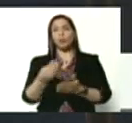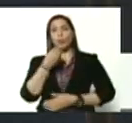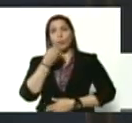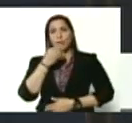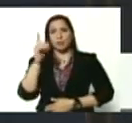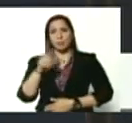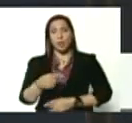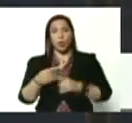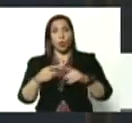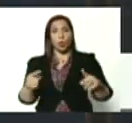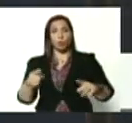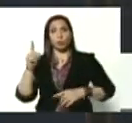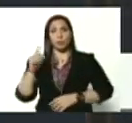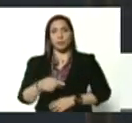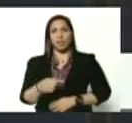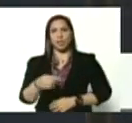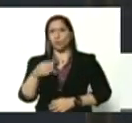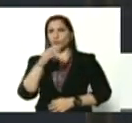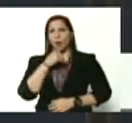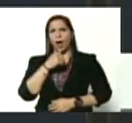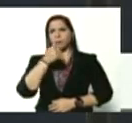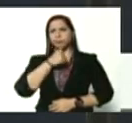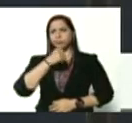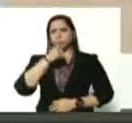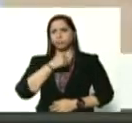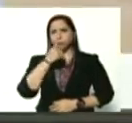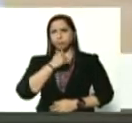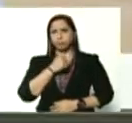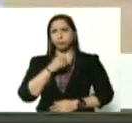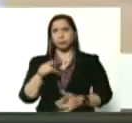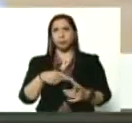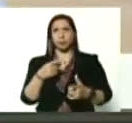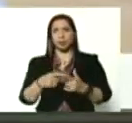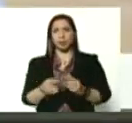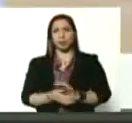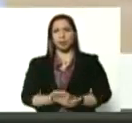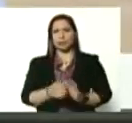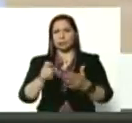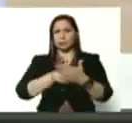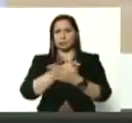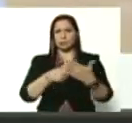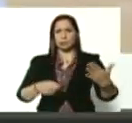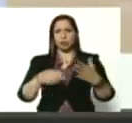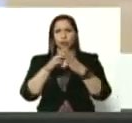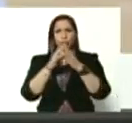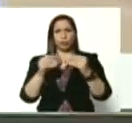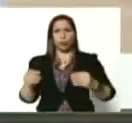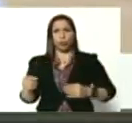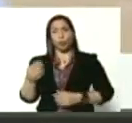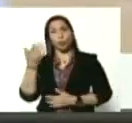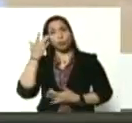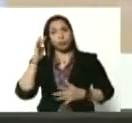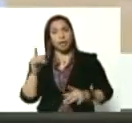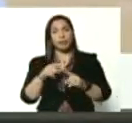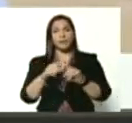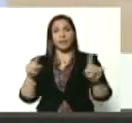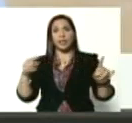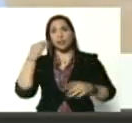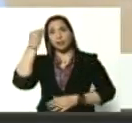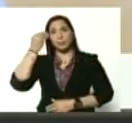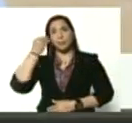en juego es la intolerancia macartista la eliminación fascista de todo el que sea contrario